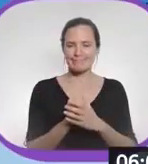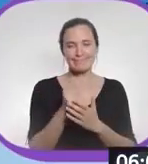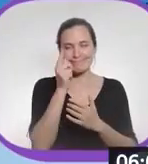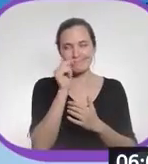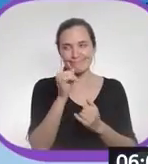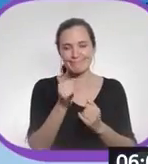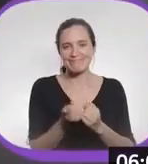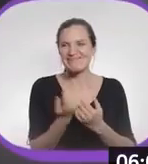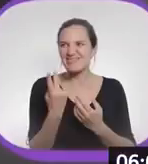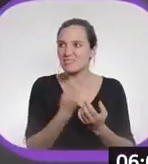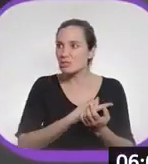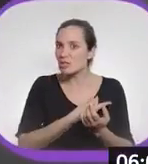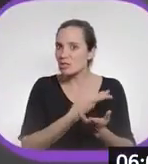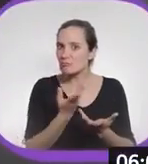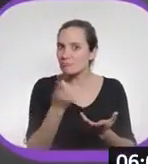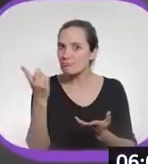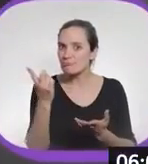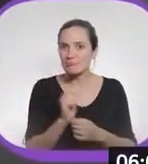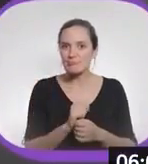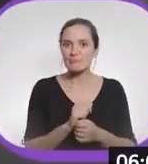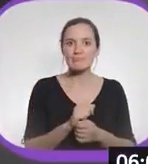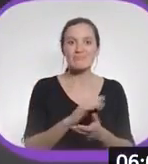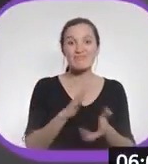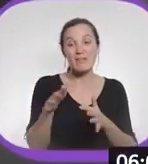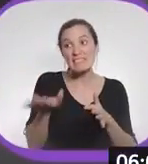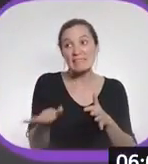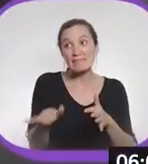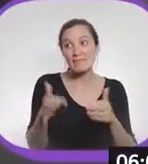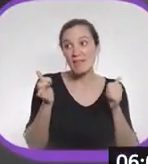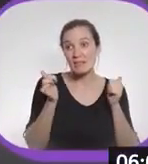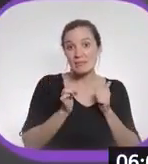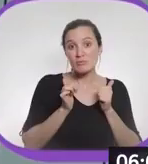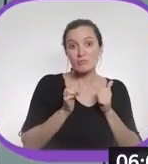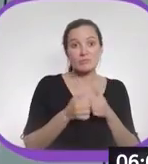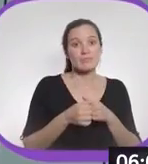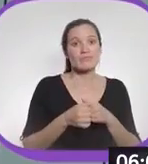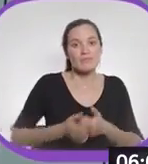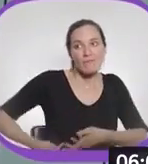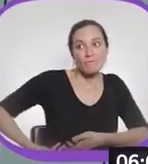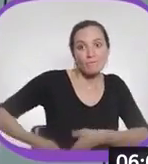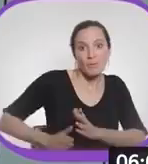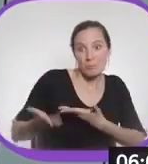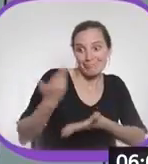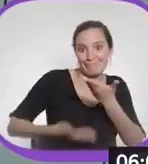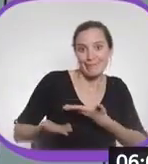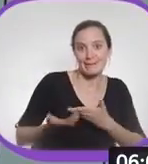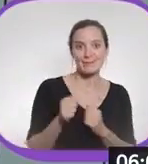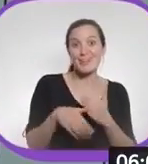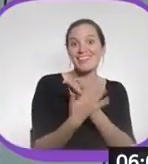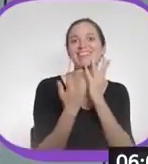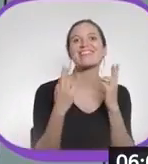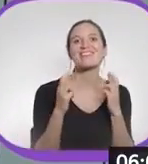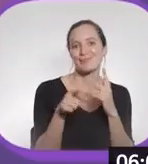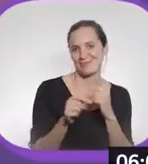¿Y dónde estará? Normalmente comparto mis asientos de béisbol con algún niño desafortunado, pero ya que estamos esposados, supongo que es tu día